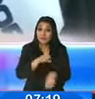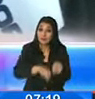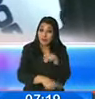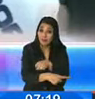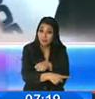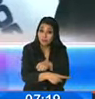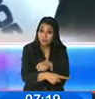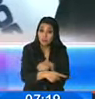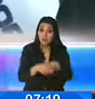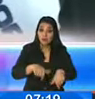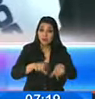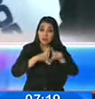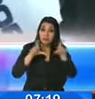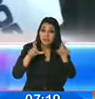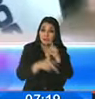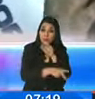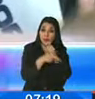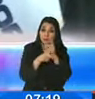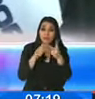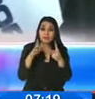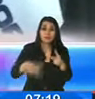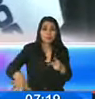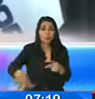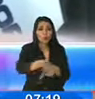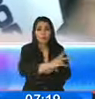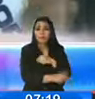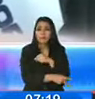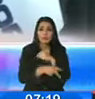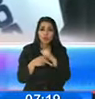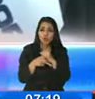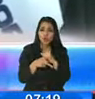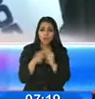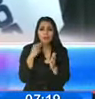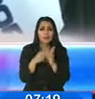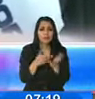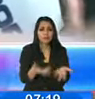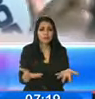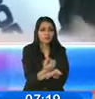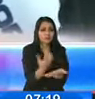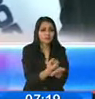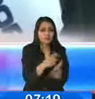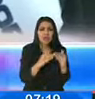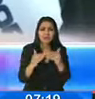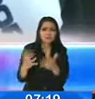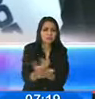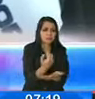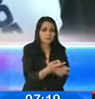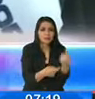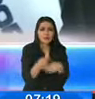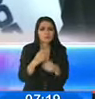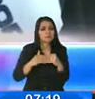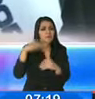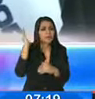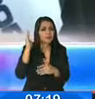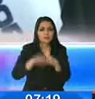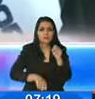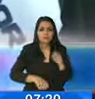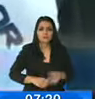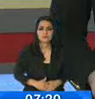y el daño que le han causado a todo el sector con expropiaciones indebidas, etcétera, es mucho mayor. Yo